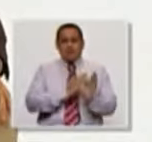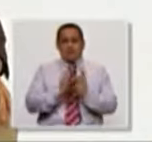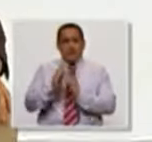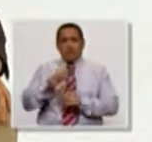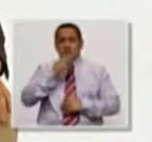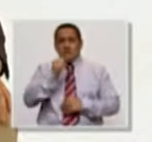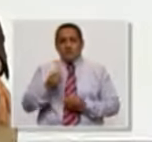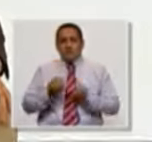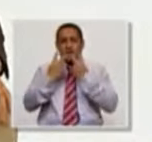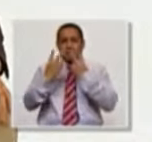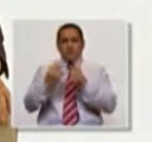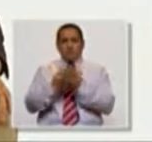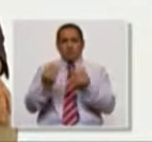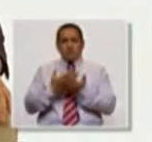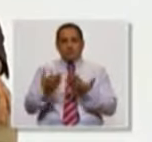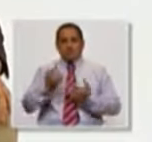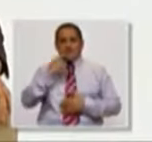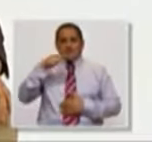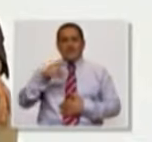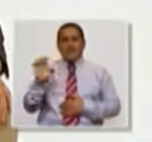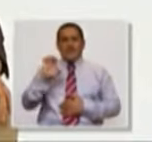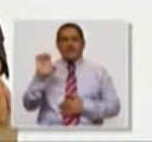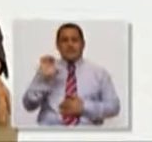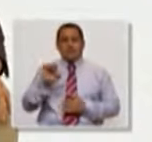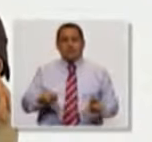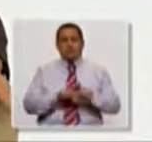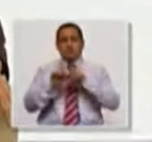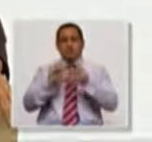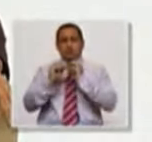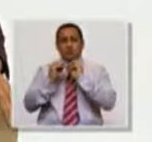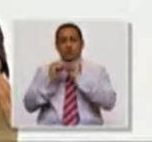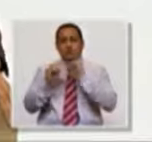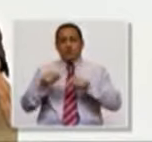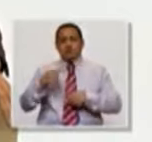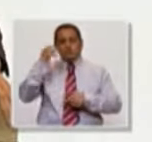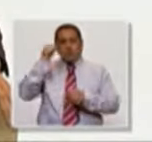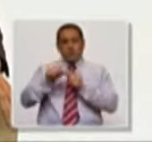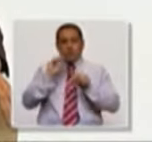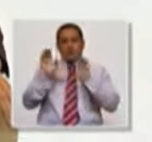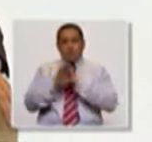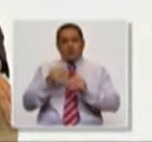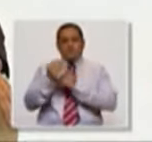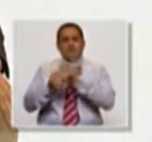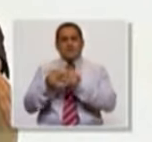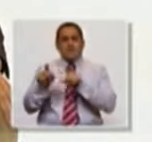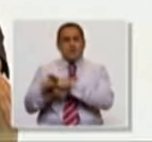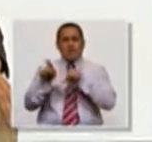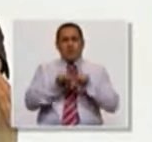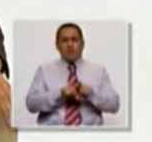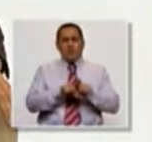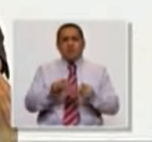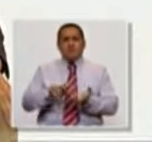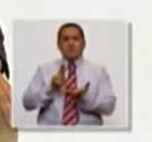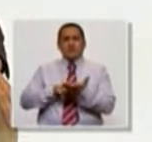diciembre para enfrentar la demanda de enero. Claro, es un negocio como estacional, ¿no? Exacto, es el concepto de estacionalidad, ¿no? Pasa exactamente lo mismo en